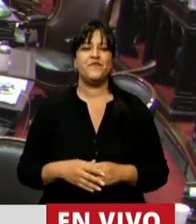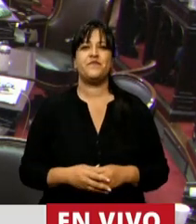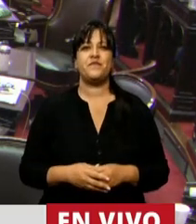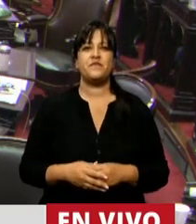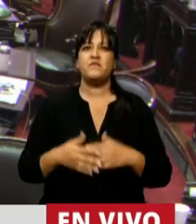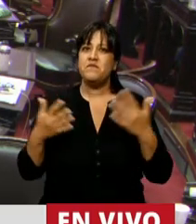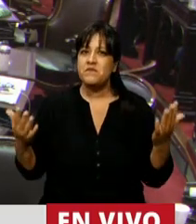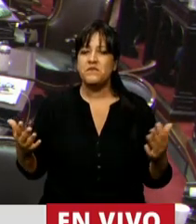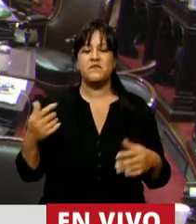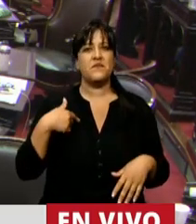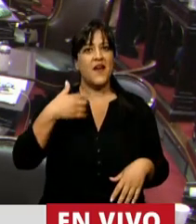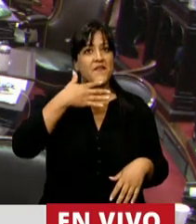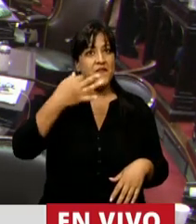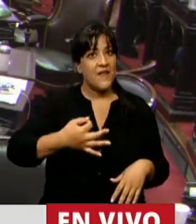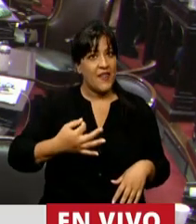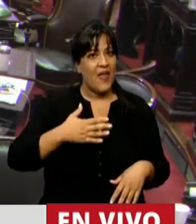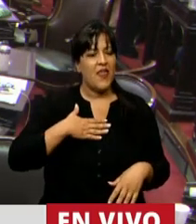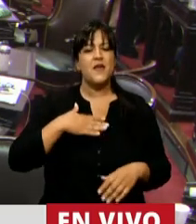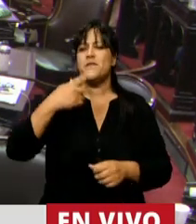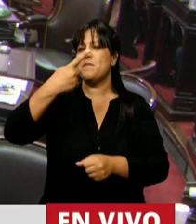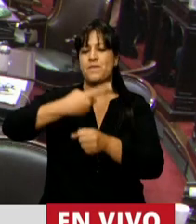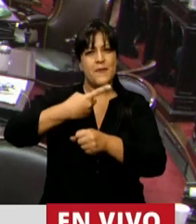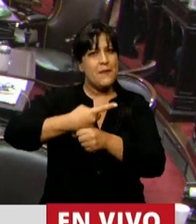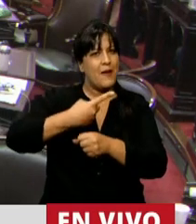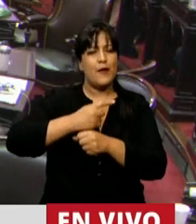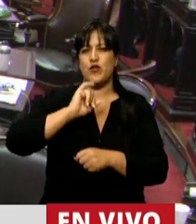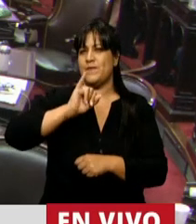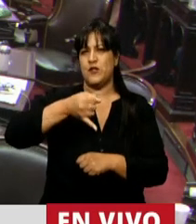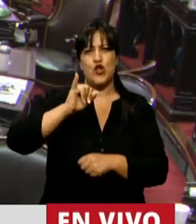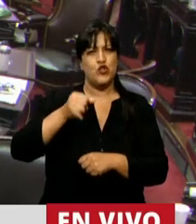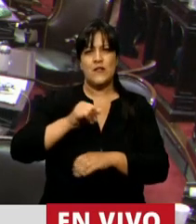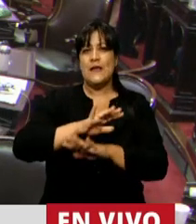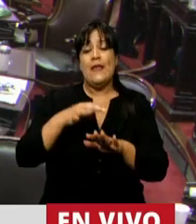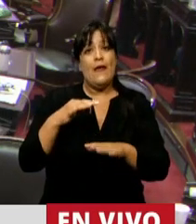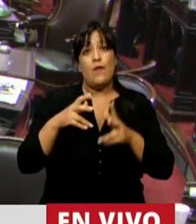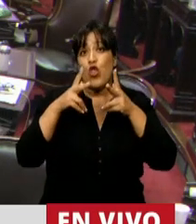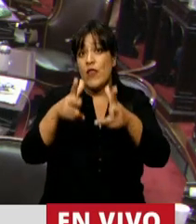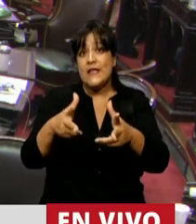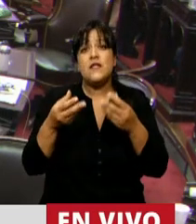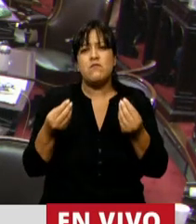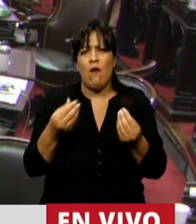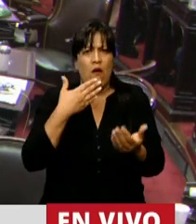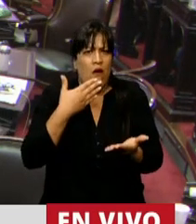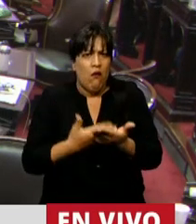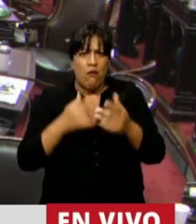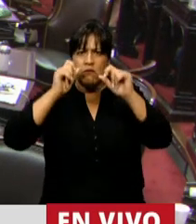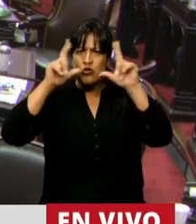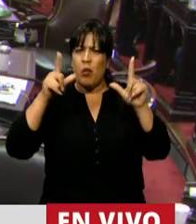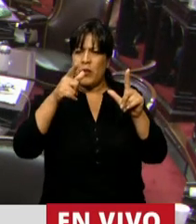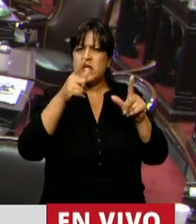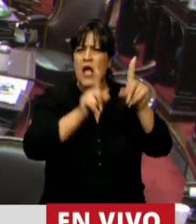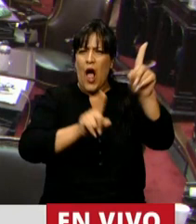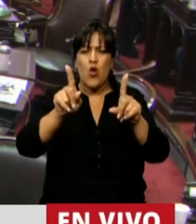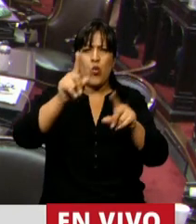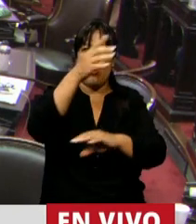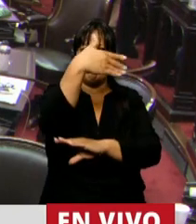Bueno, yo sinceramente, en primer lugar, no puedo dejar de asombrarme por algunas expresiones que venimos escuchando. Hemos